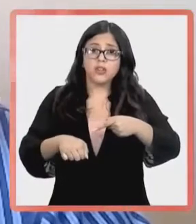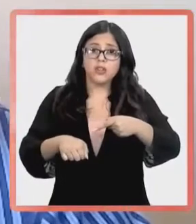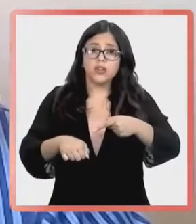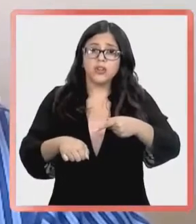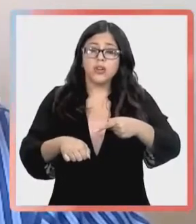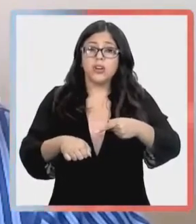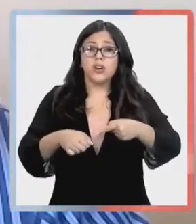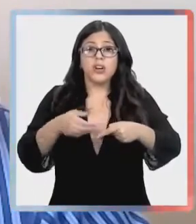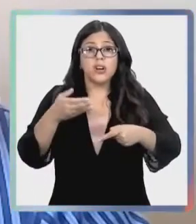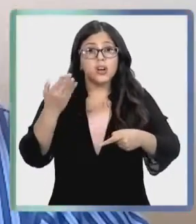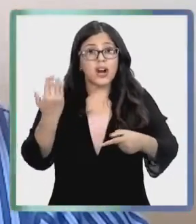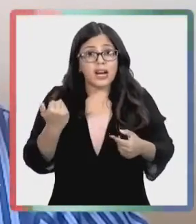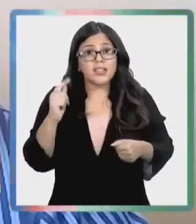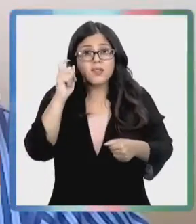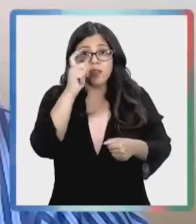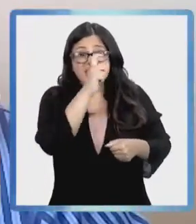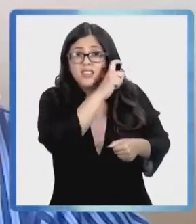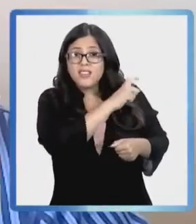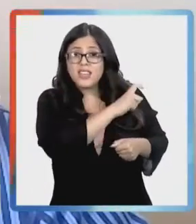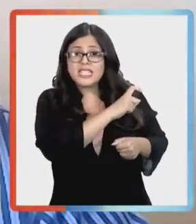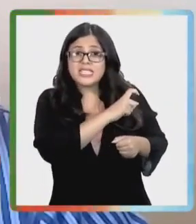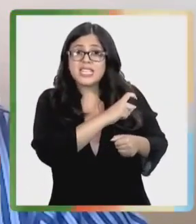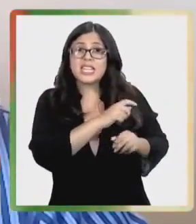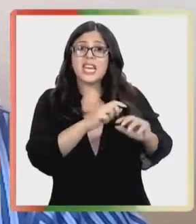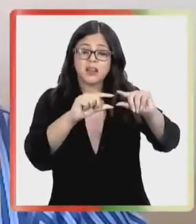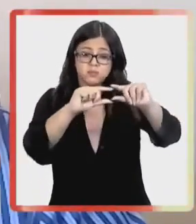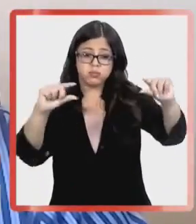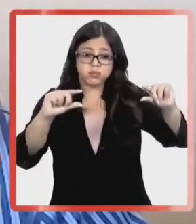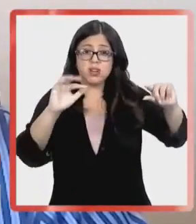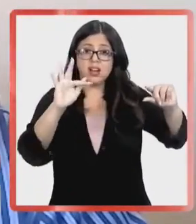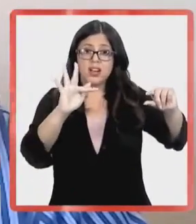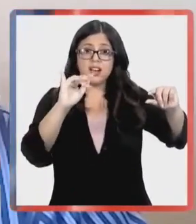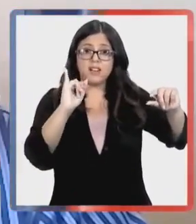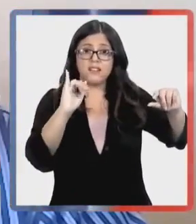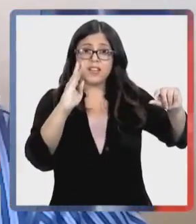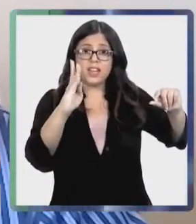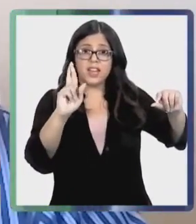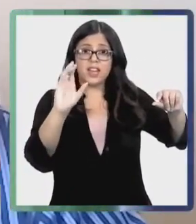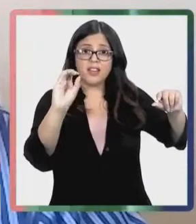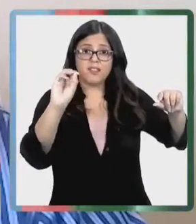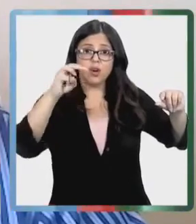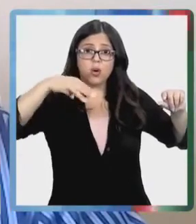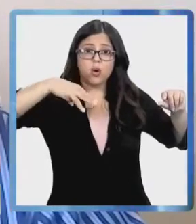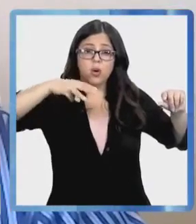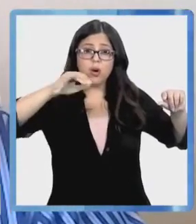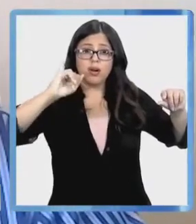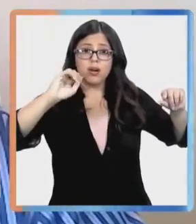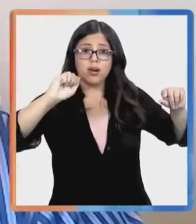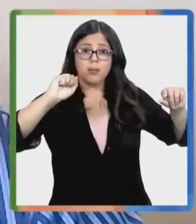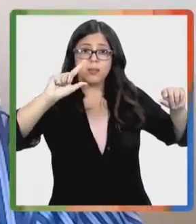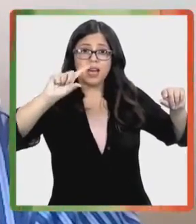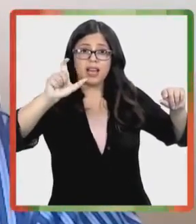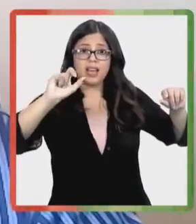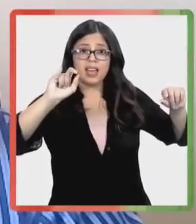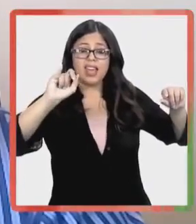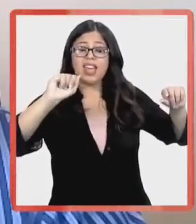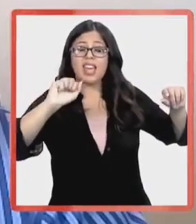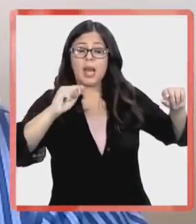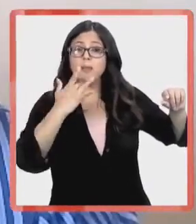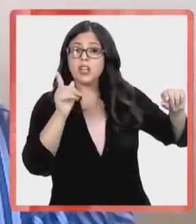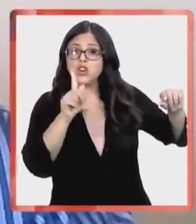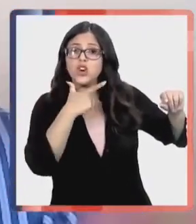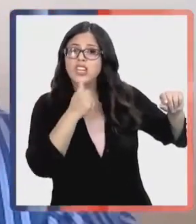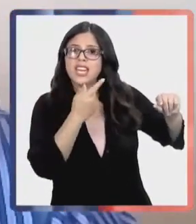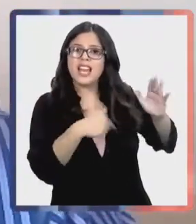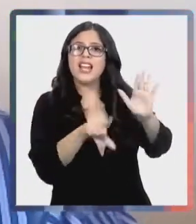Costó mucho, quiero decirle, ponerle el título de fibromialgia, porque la autoridad no quería que fuera la ley de una enfermedad.